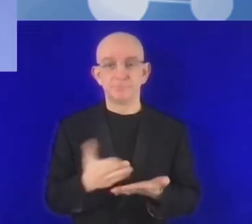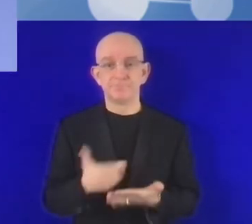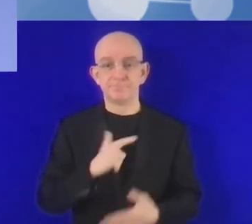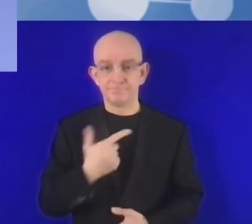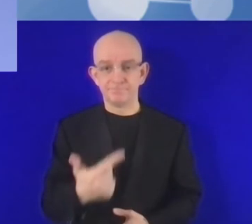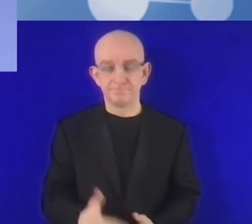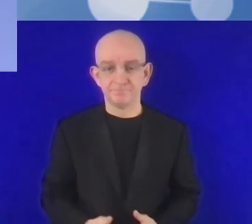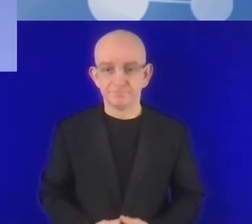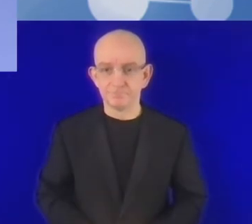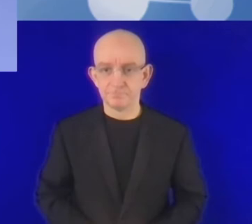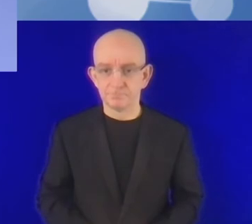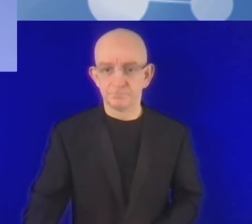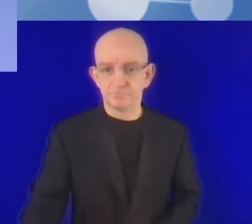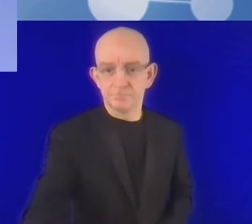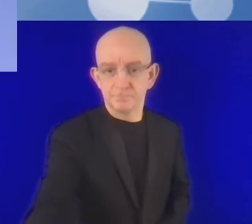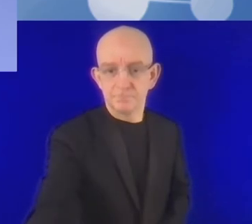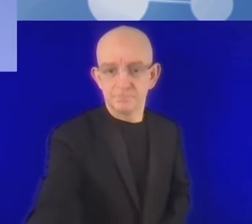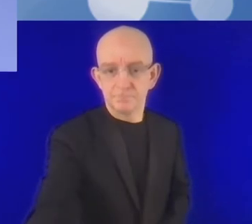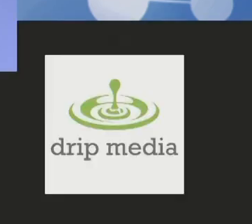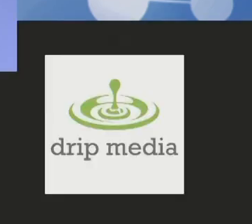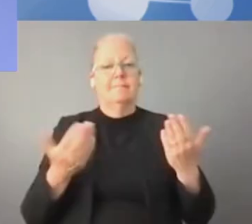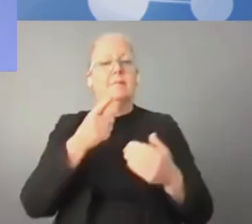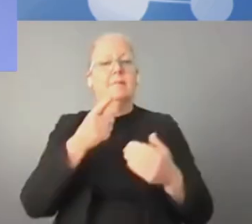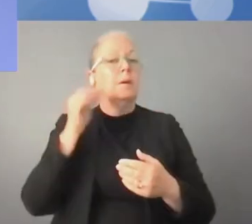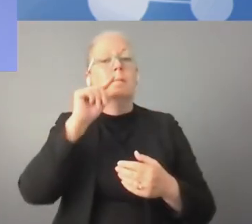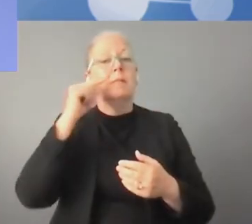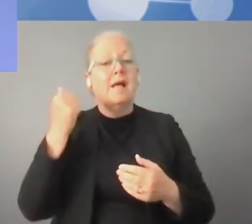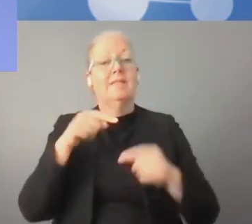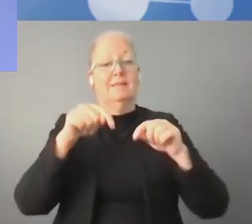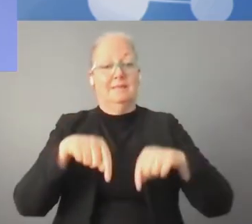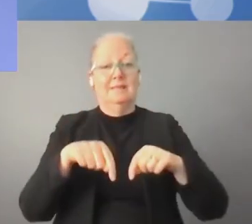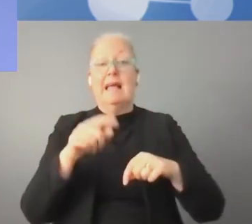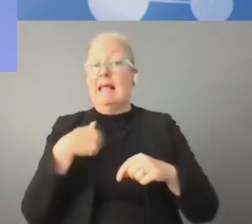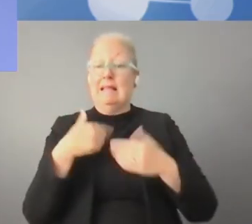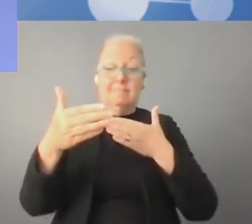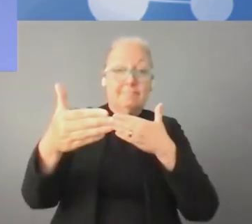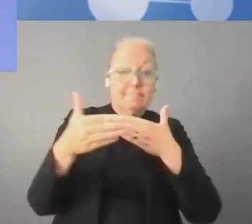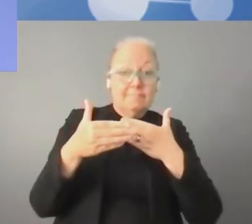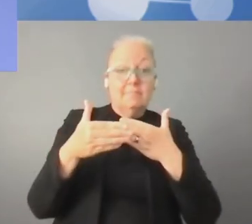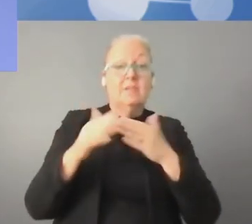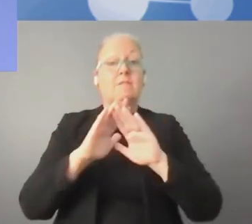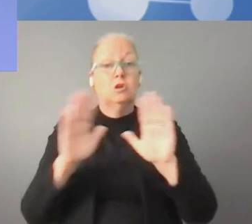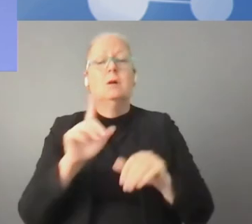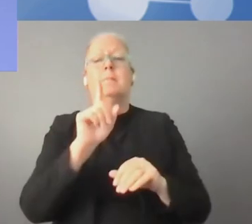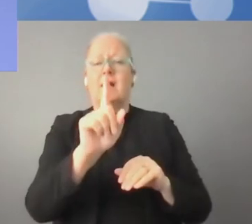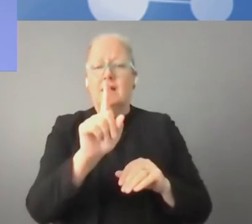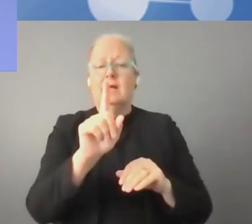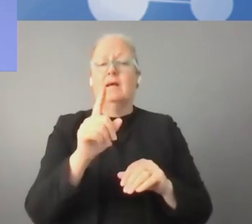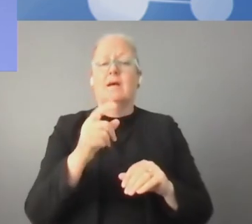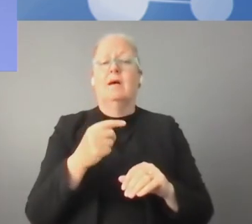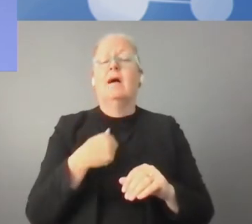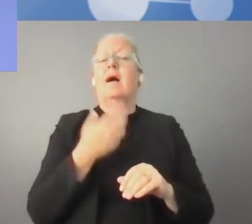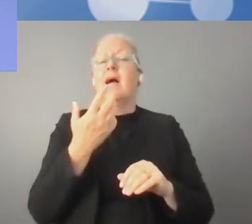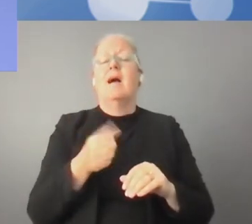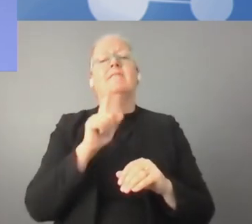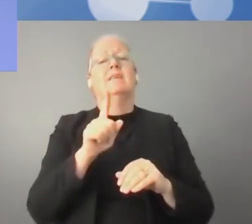la primera jornada, del primer día del foro IGF 2021. Señoras y señores, nos